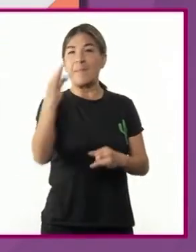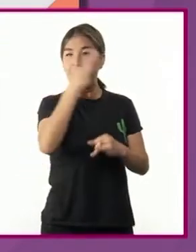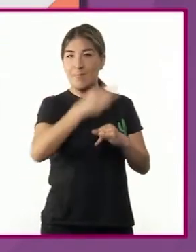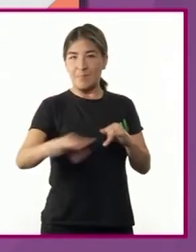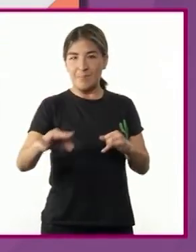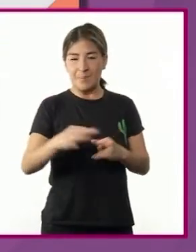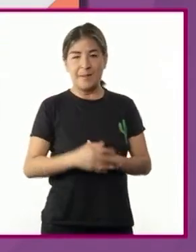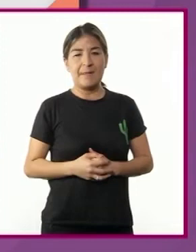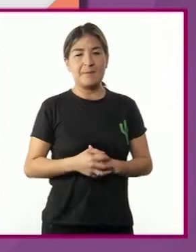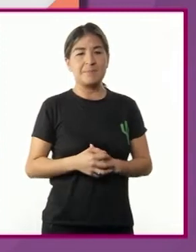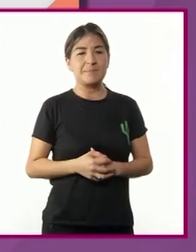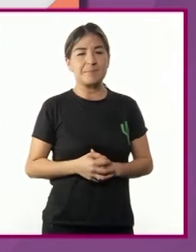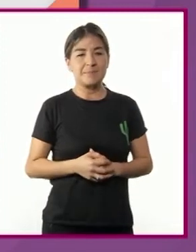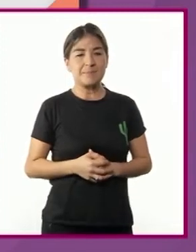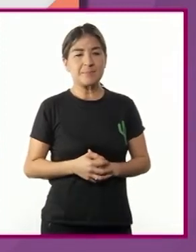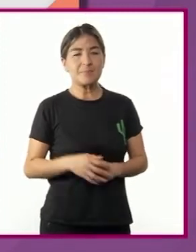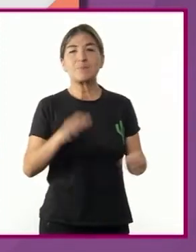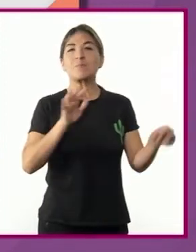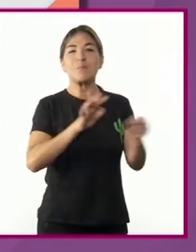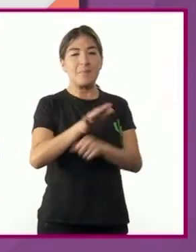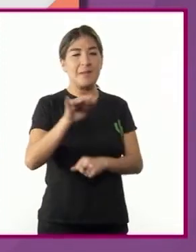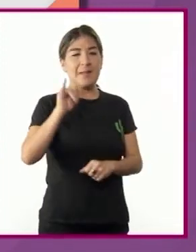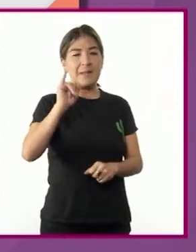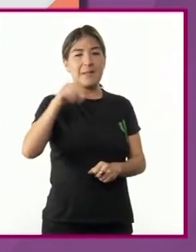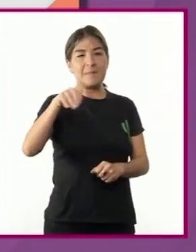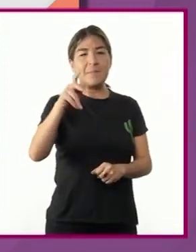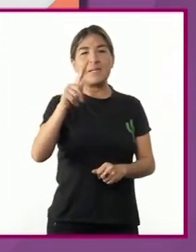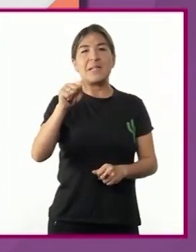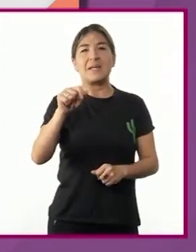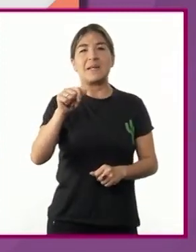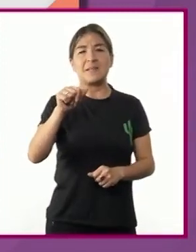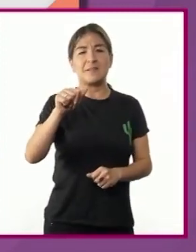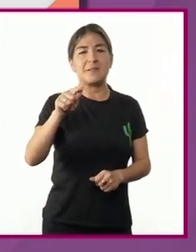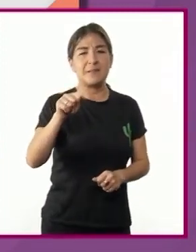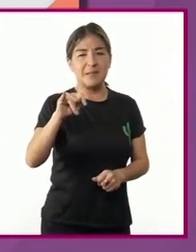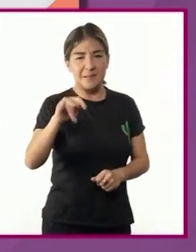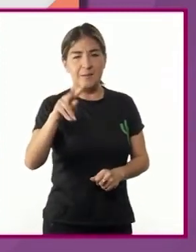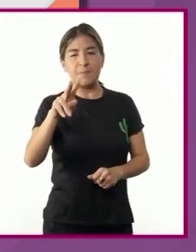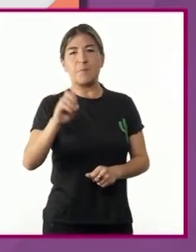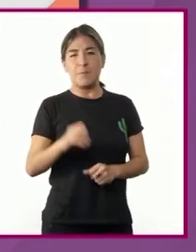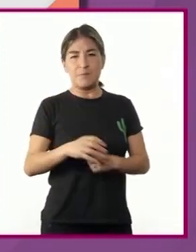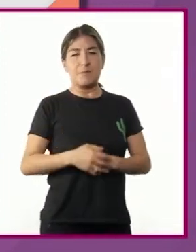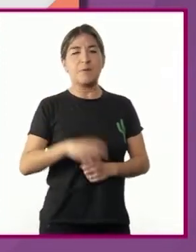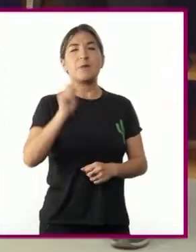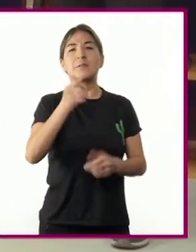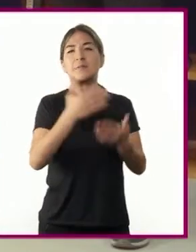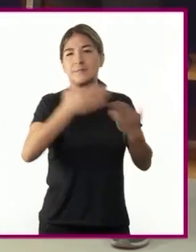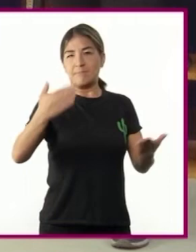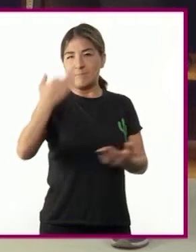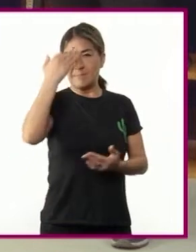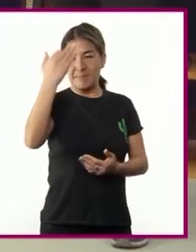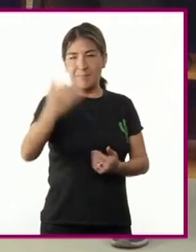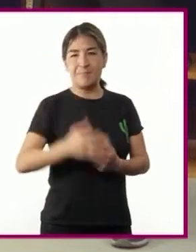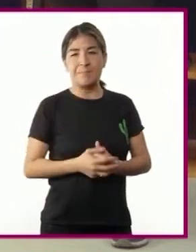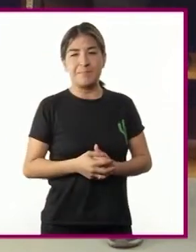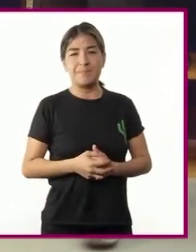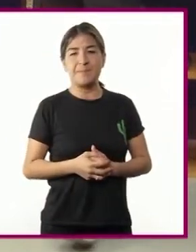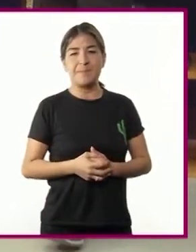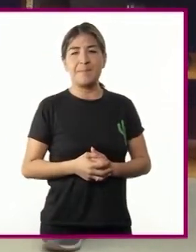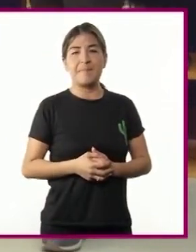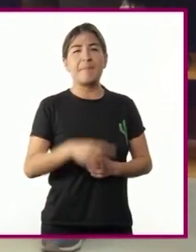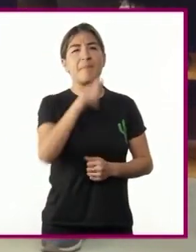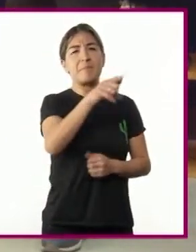Finalmente, el modo imperativo solo se usa en tiempo presente. Profesora,